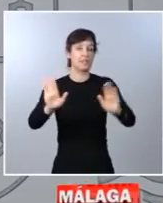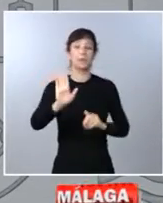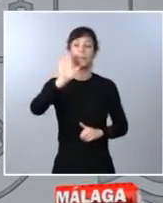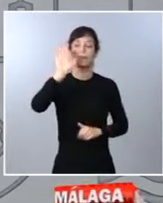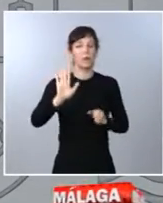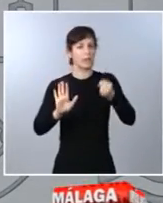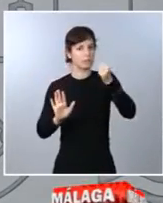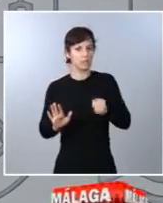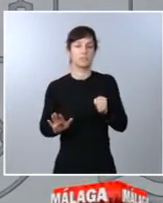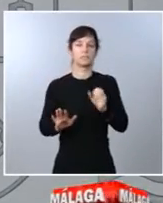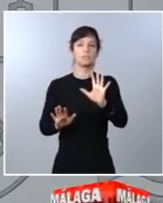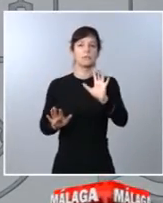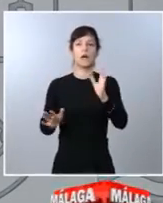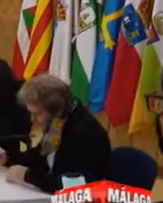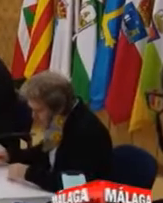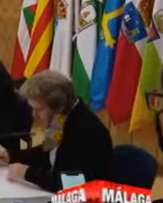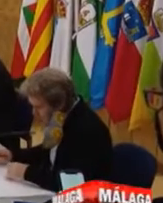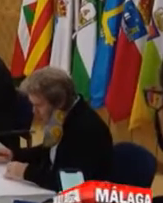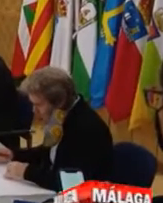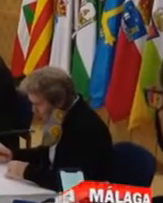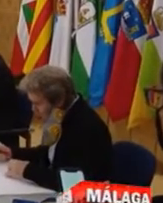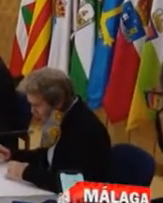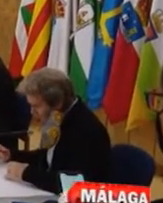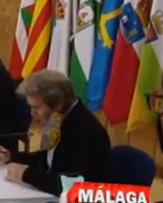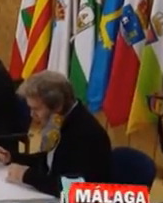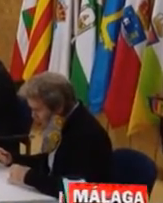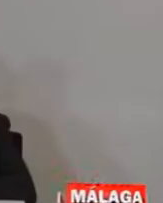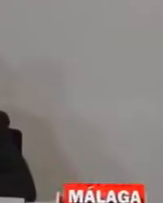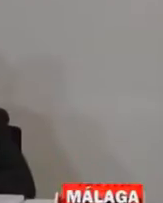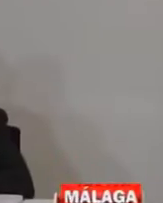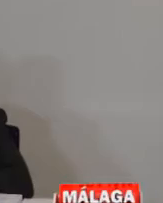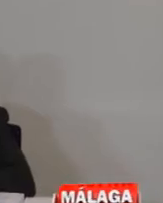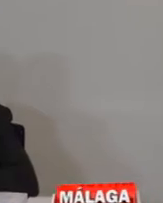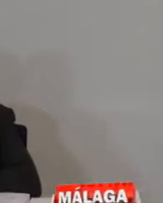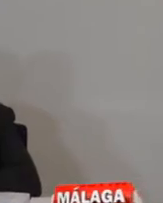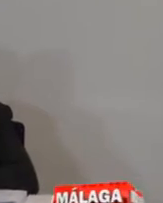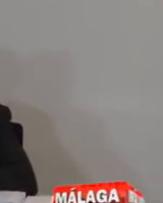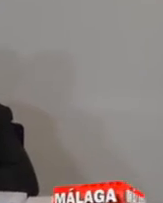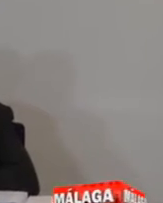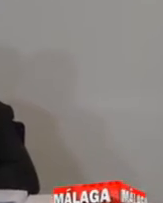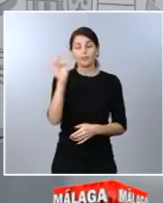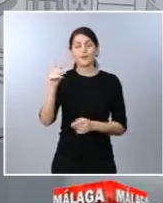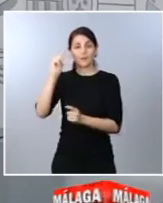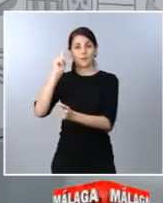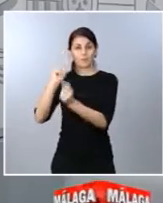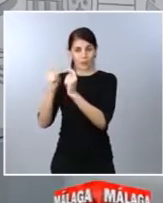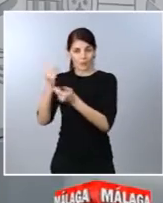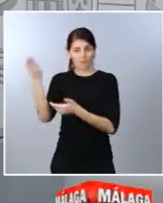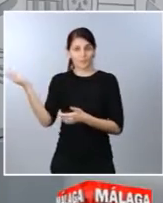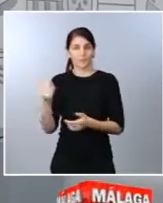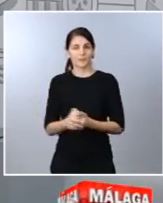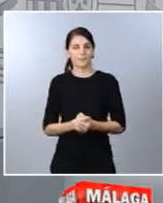traducirse en una mayor relajación. Y una sorpresa, el Ministerio de Sanidad dará a conocer los nombres de los